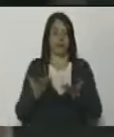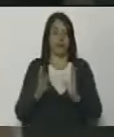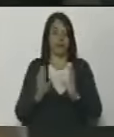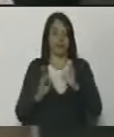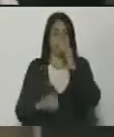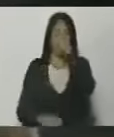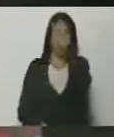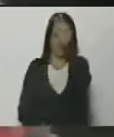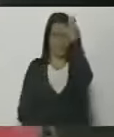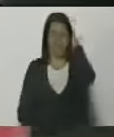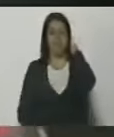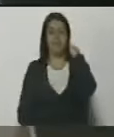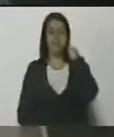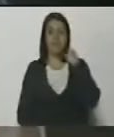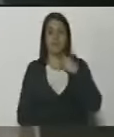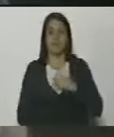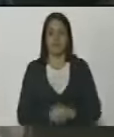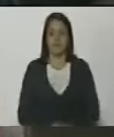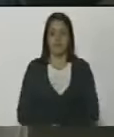Bueno.